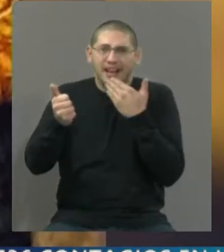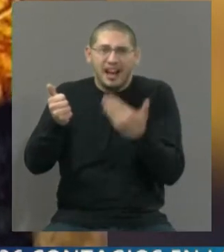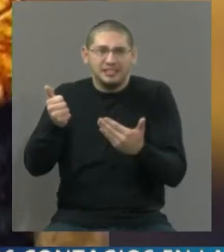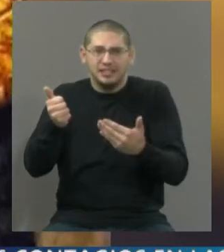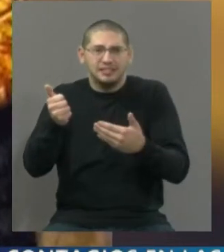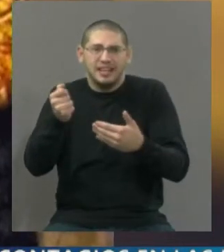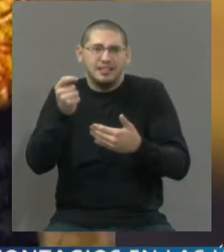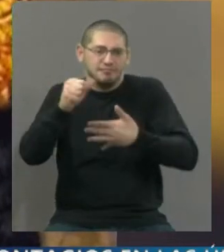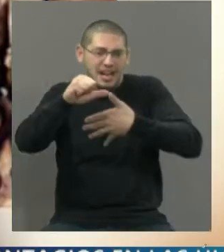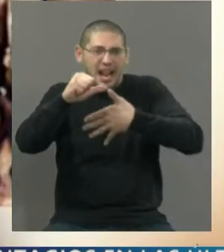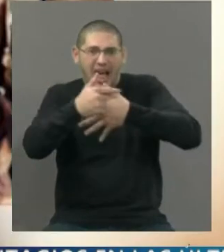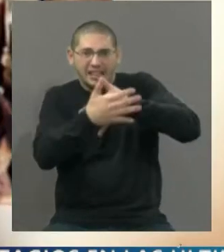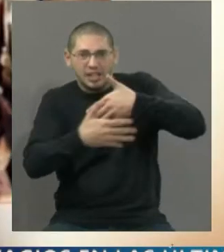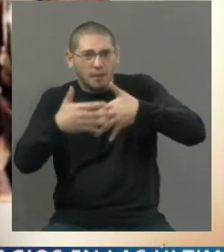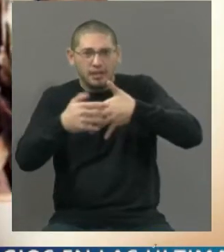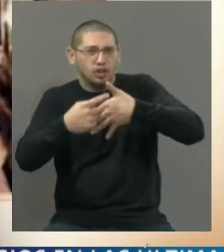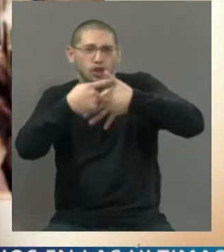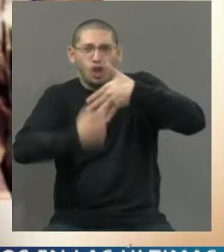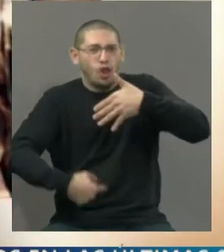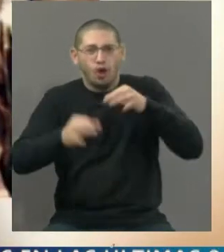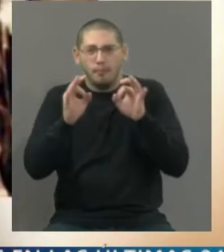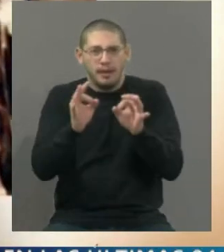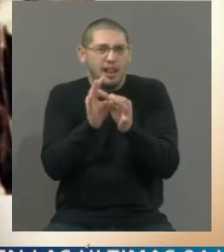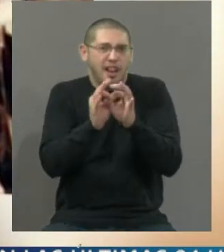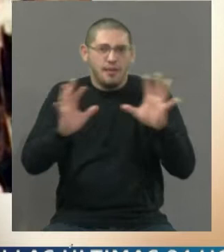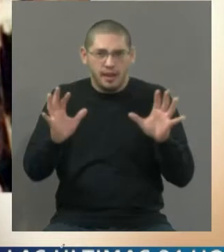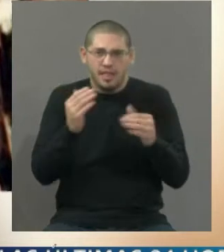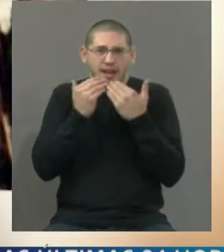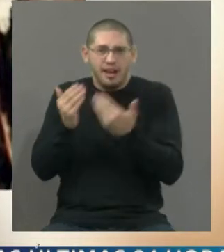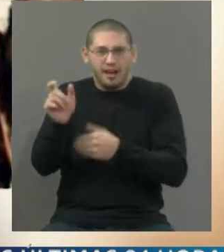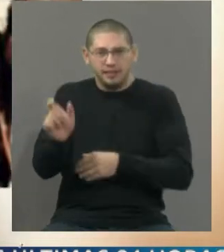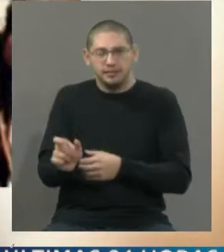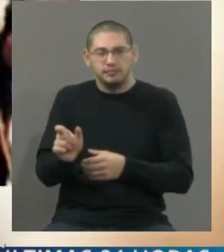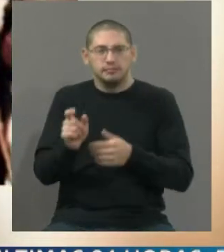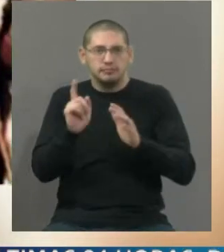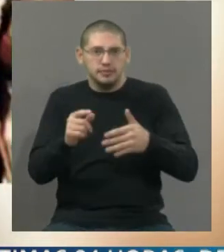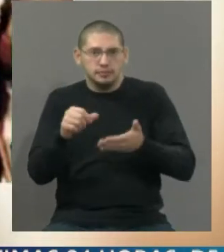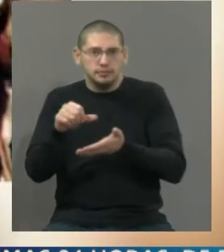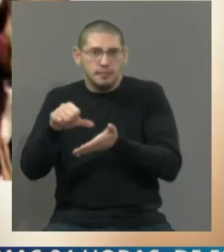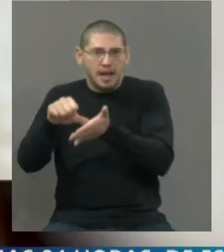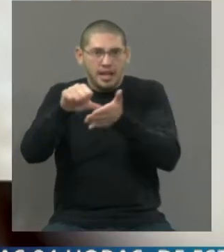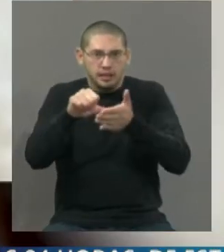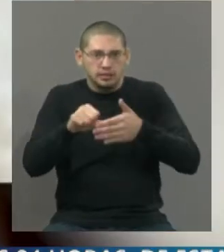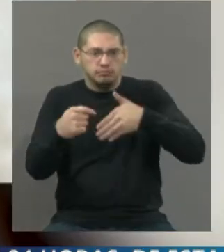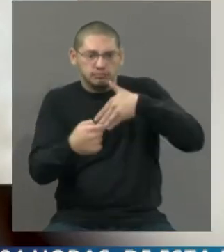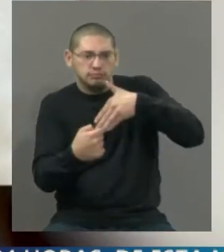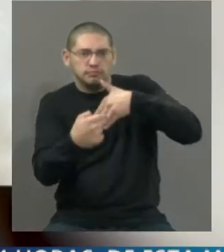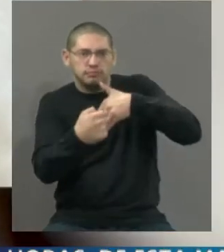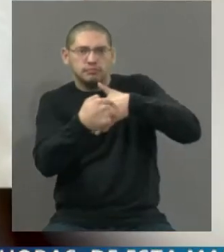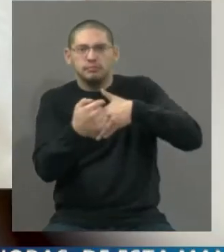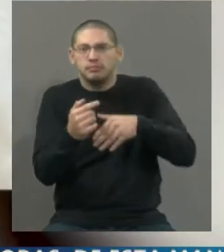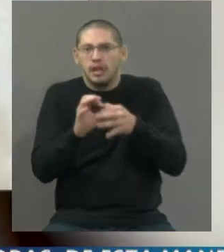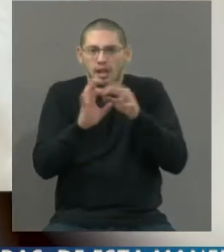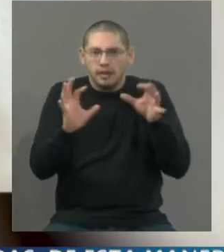toda América del Sur, y de hecho liberó muchos de estos pueblos americanos, a